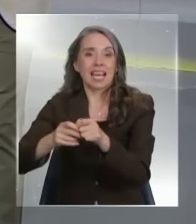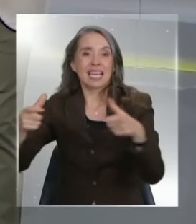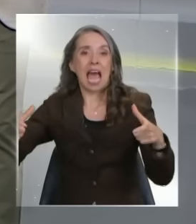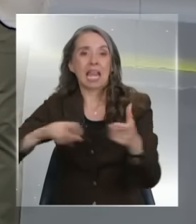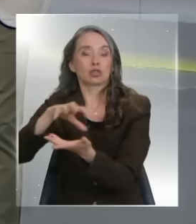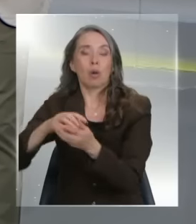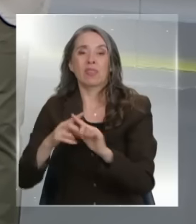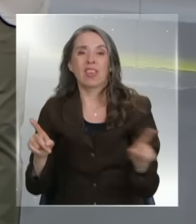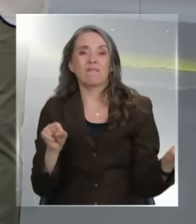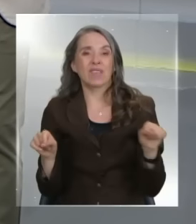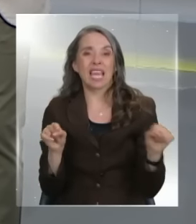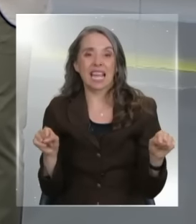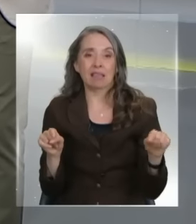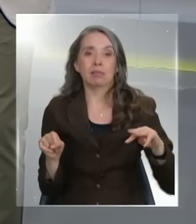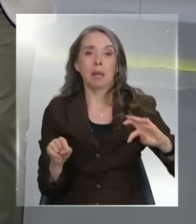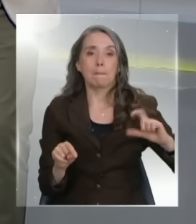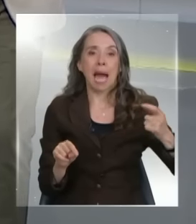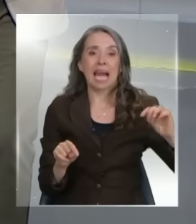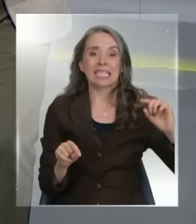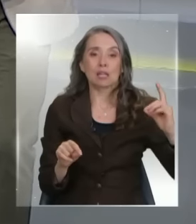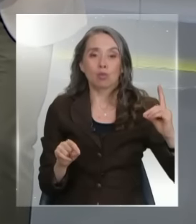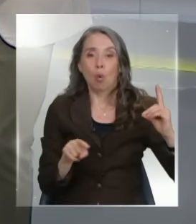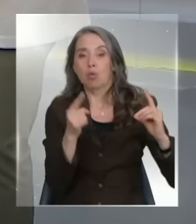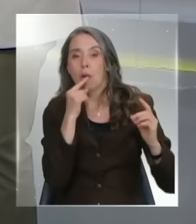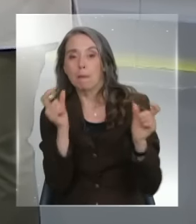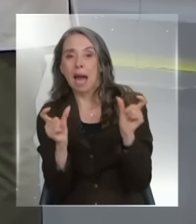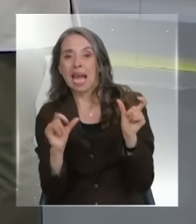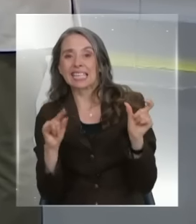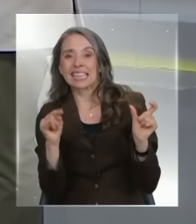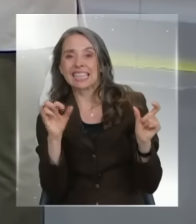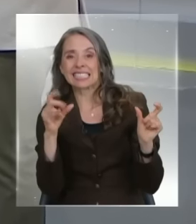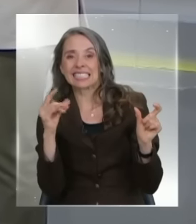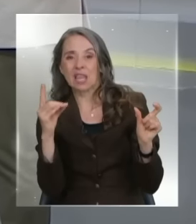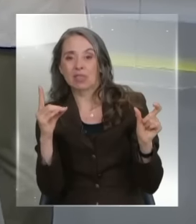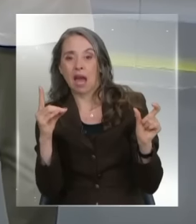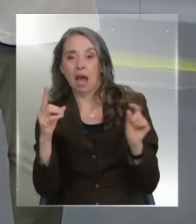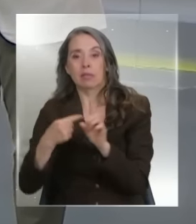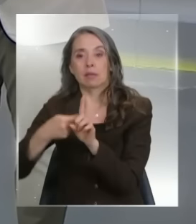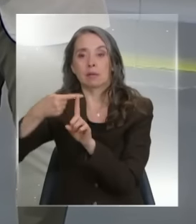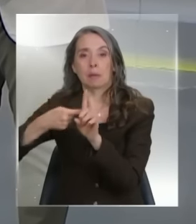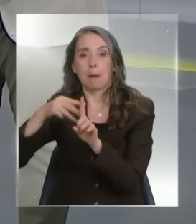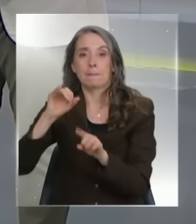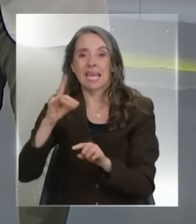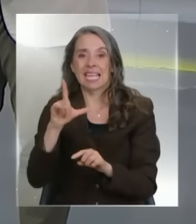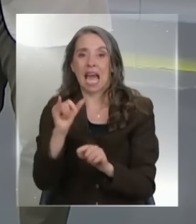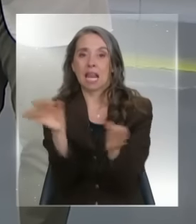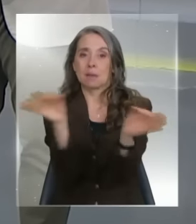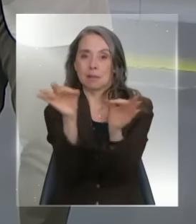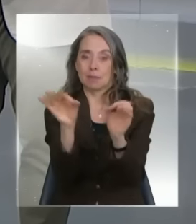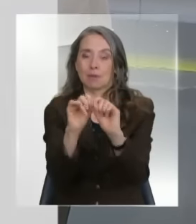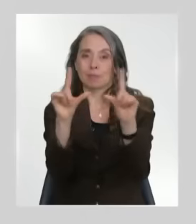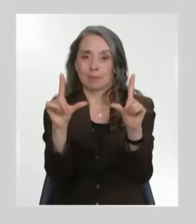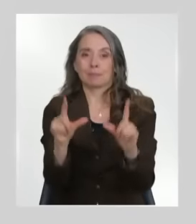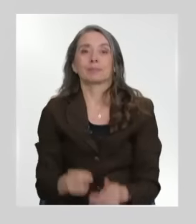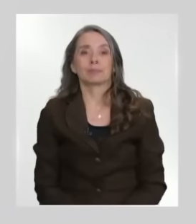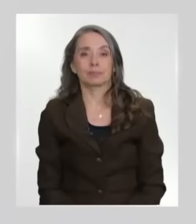ciudad. Estas son las consecuencias de la intensidad. La escala de Mercalli.